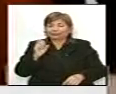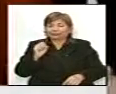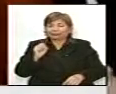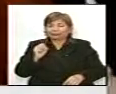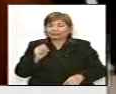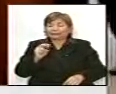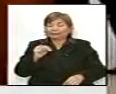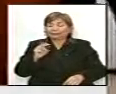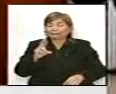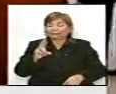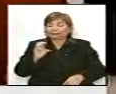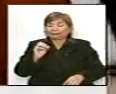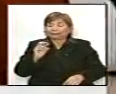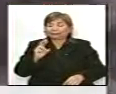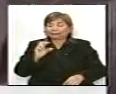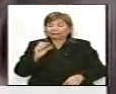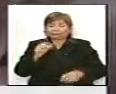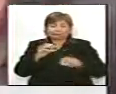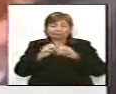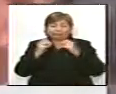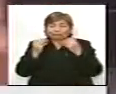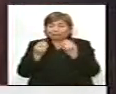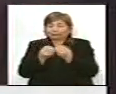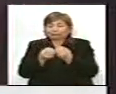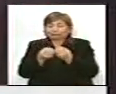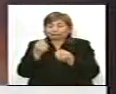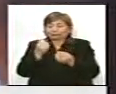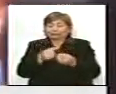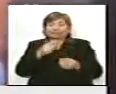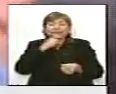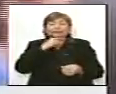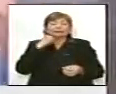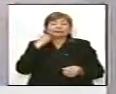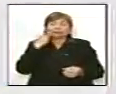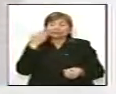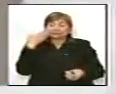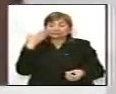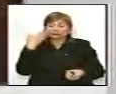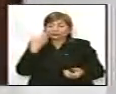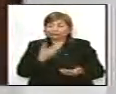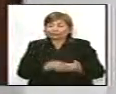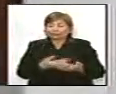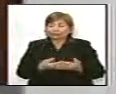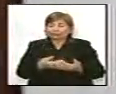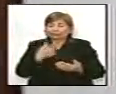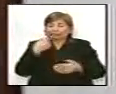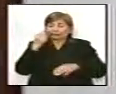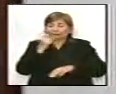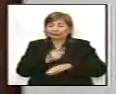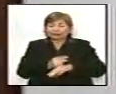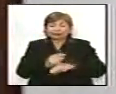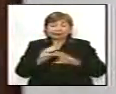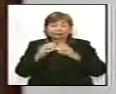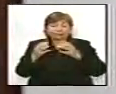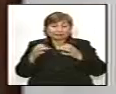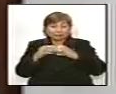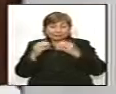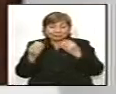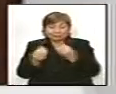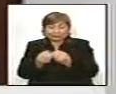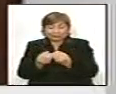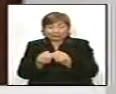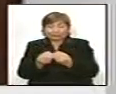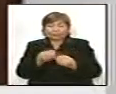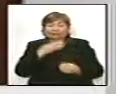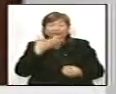su presunta participación en la organización criminal Los Cuellos Blancos del Puerto. Se le denuncia porque, perteneciendo a la organización criminal